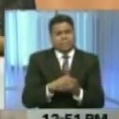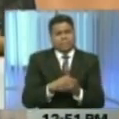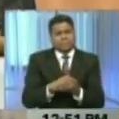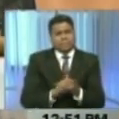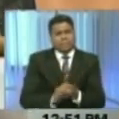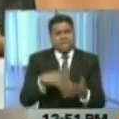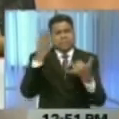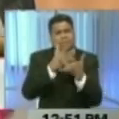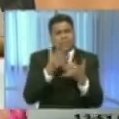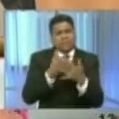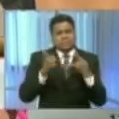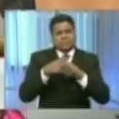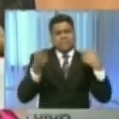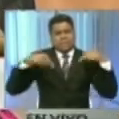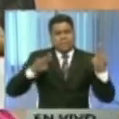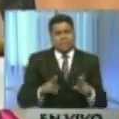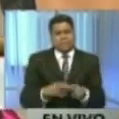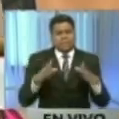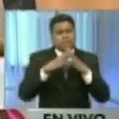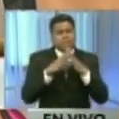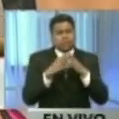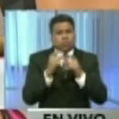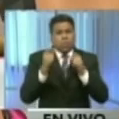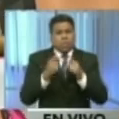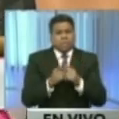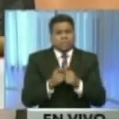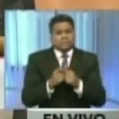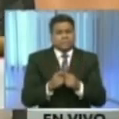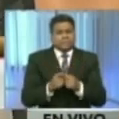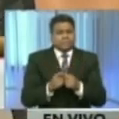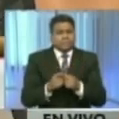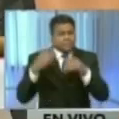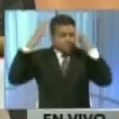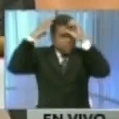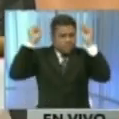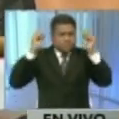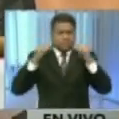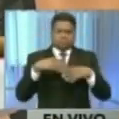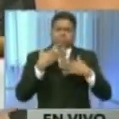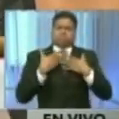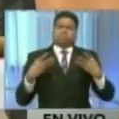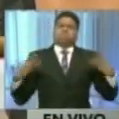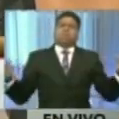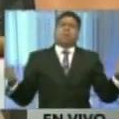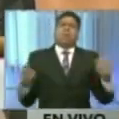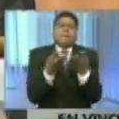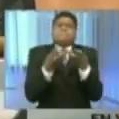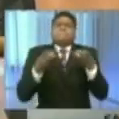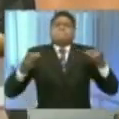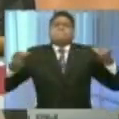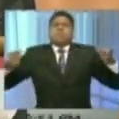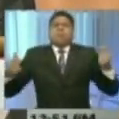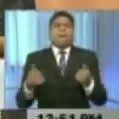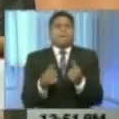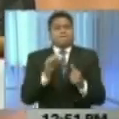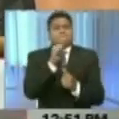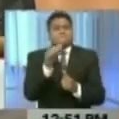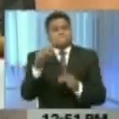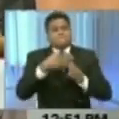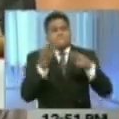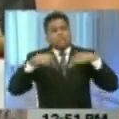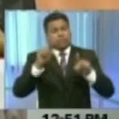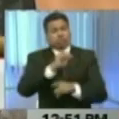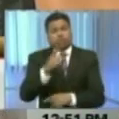de la paz. Y la diplomacia bolivariana es una diplomacia bolivariana de paz. Nosotros no andamos por el mundo pidiéndole a